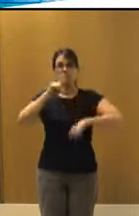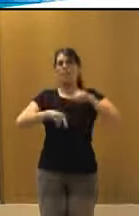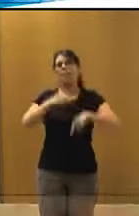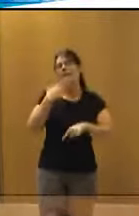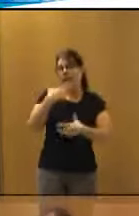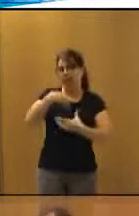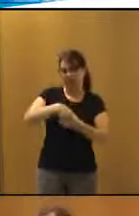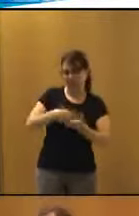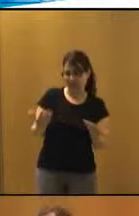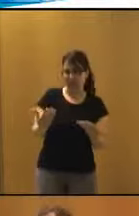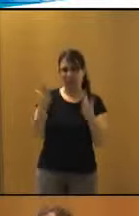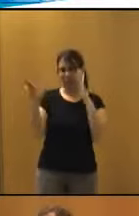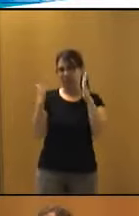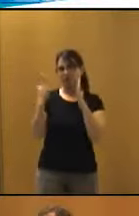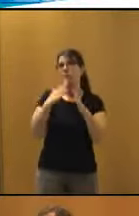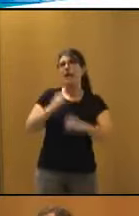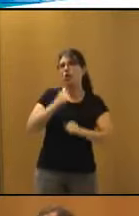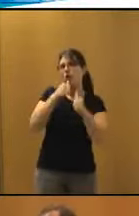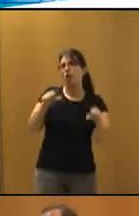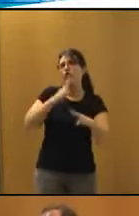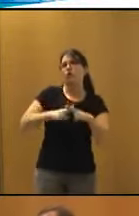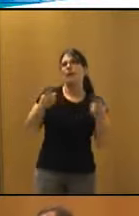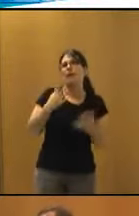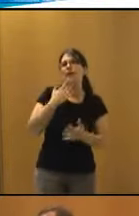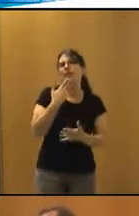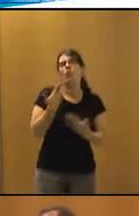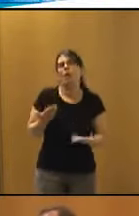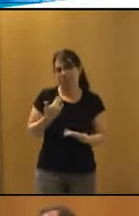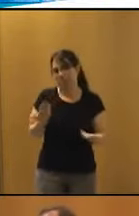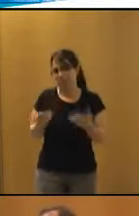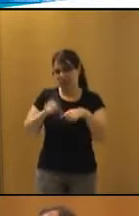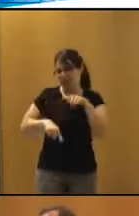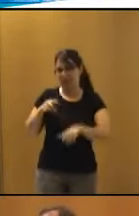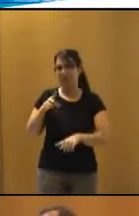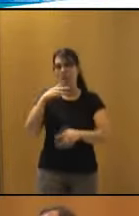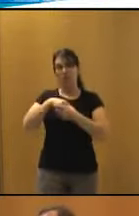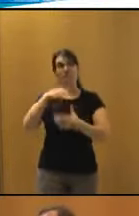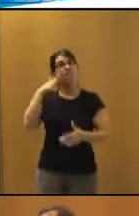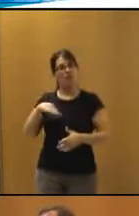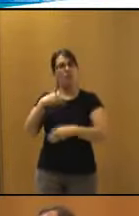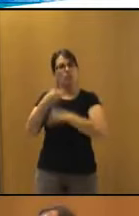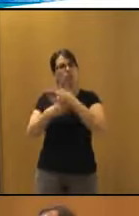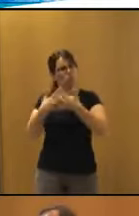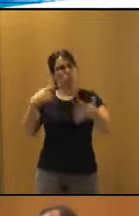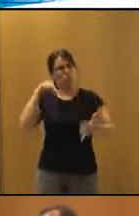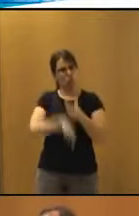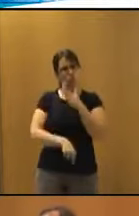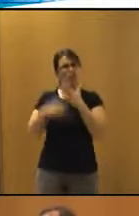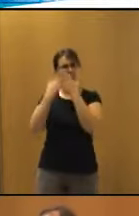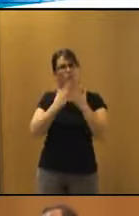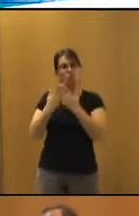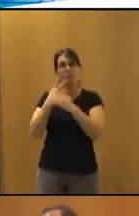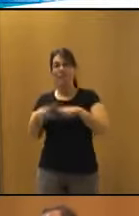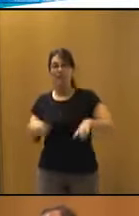depende de qué edad le metemos a mayores, pero bueno, la idea, hemos hecho en Francia un gran estudio de la